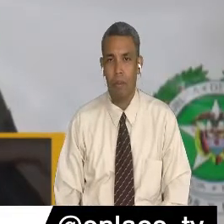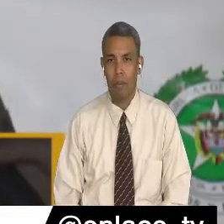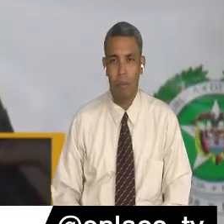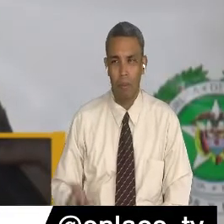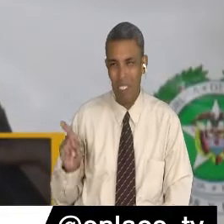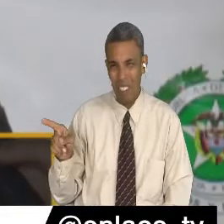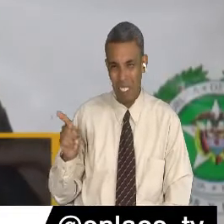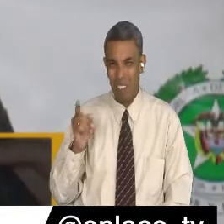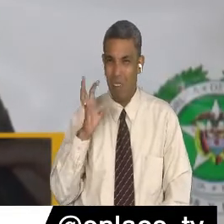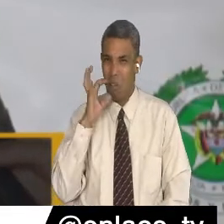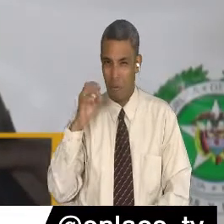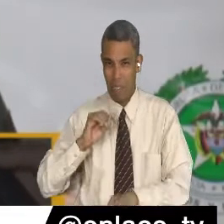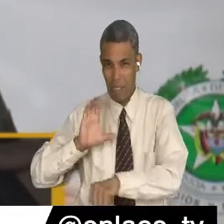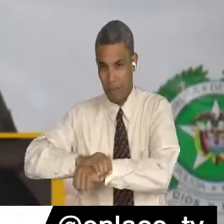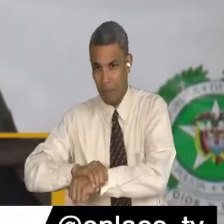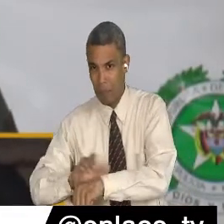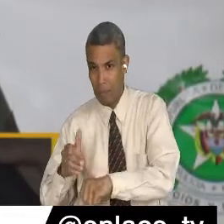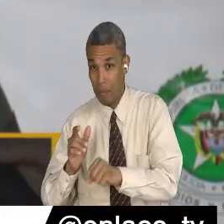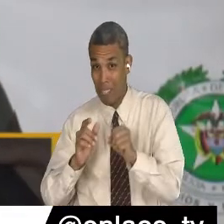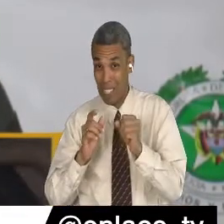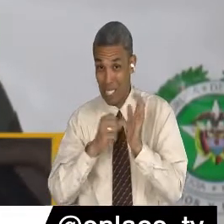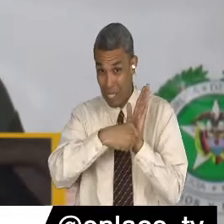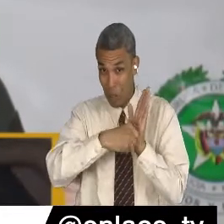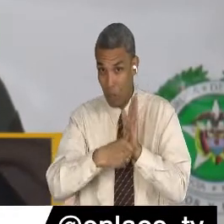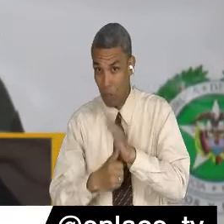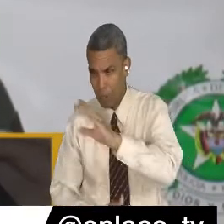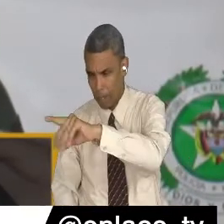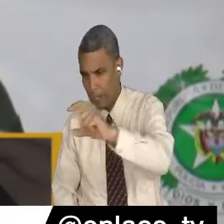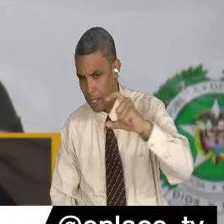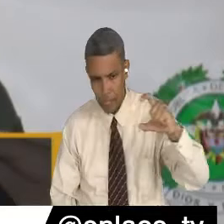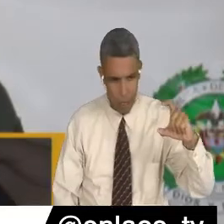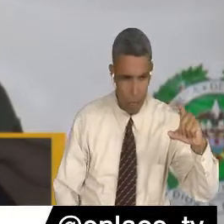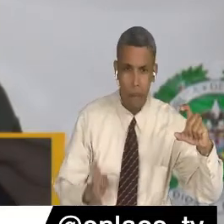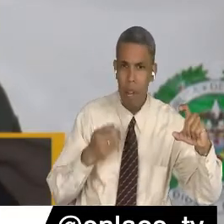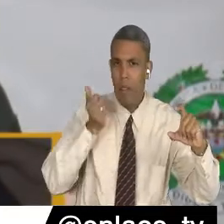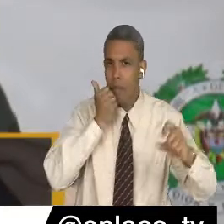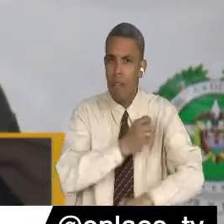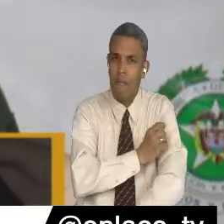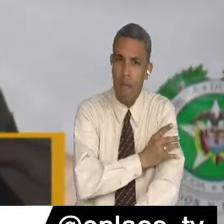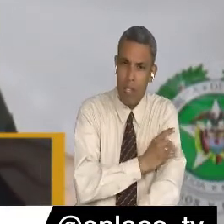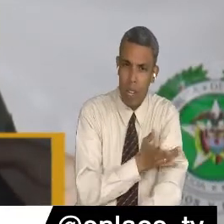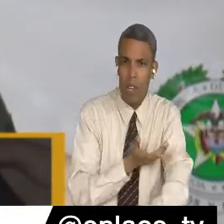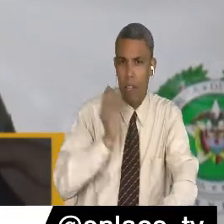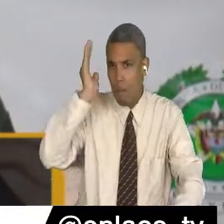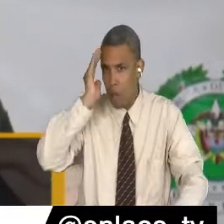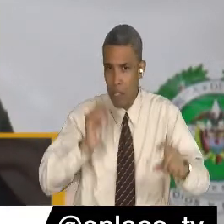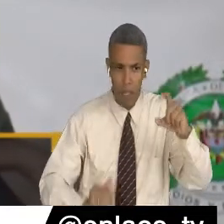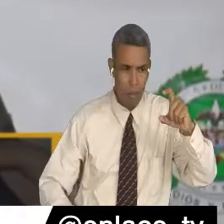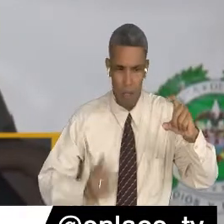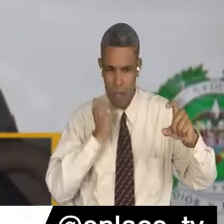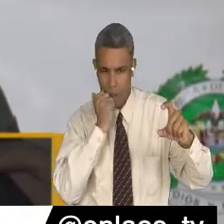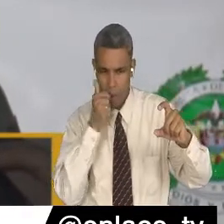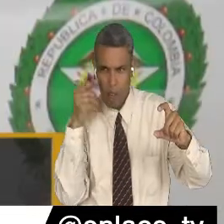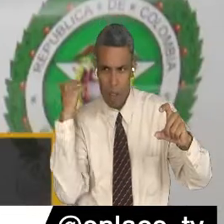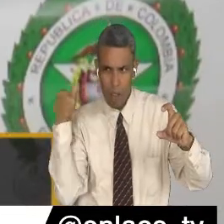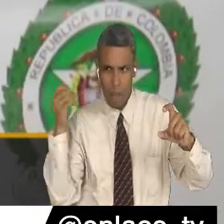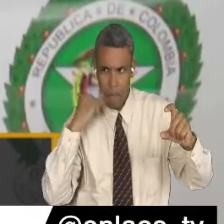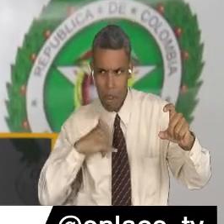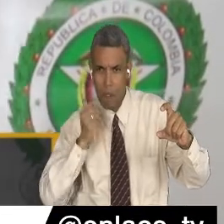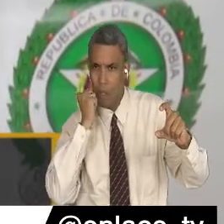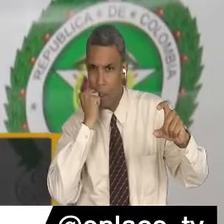través de los sistemas de la Policía Nacional y Fiscalía para corroborar si esta persona ya presuntamente podría tener antecedentes por el mismo hecho.